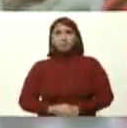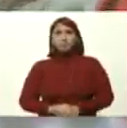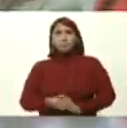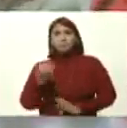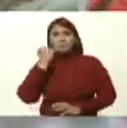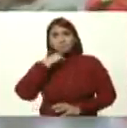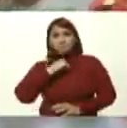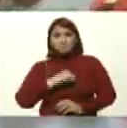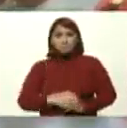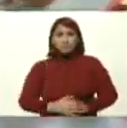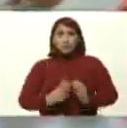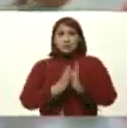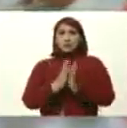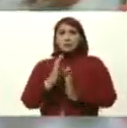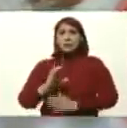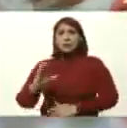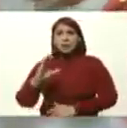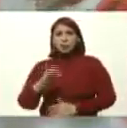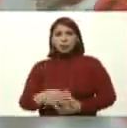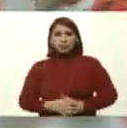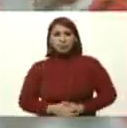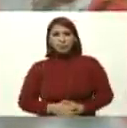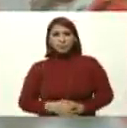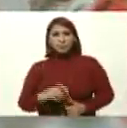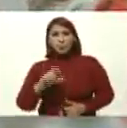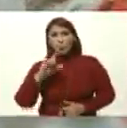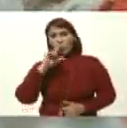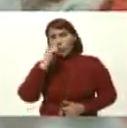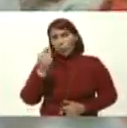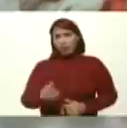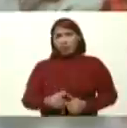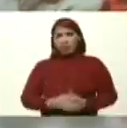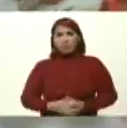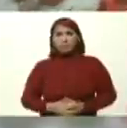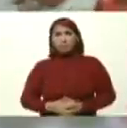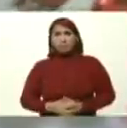Valencia, San Carlos, Guanare, Barquisimeto,